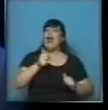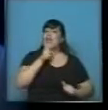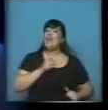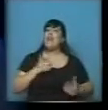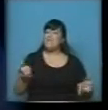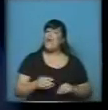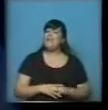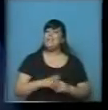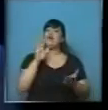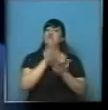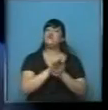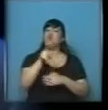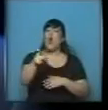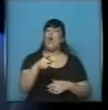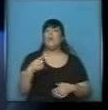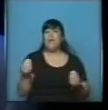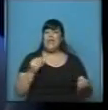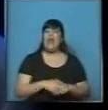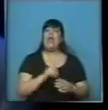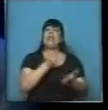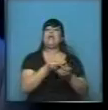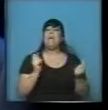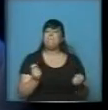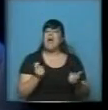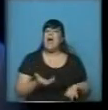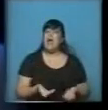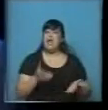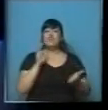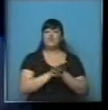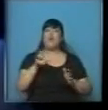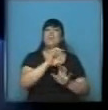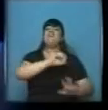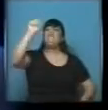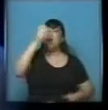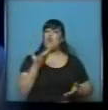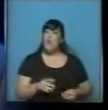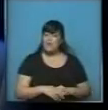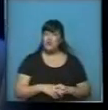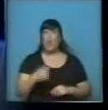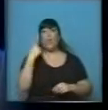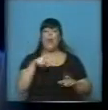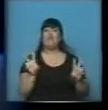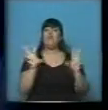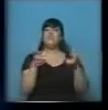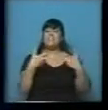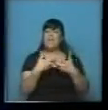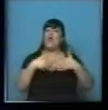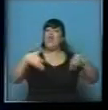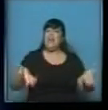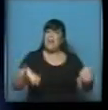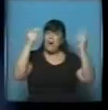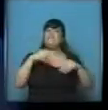respuesta con respecto a quién va a pagar los costos de la gran devaluación cuando libera el tipo de cambio, levante el